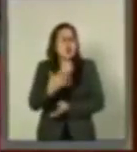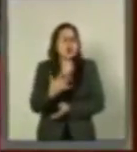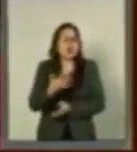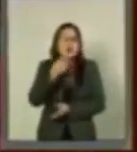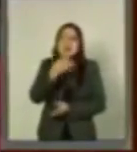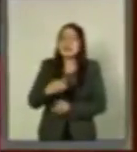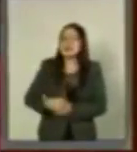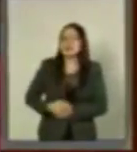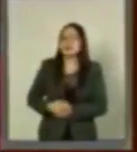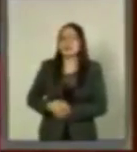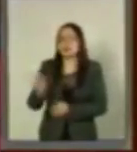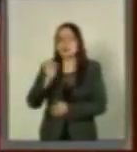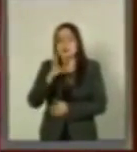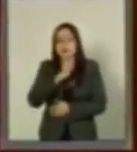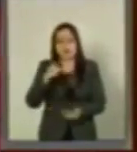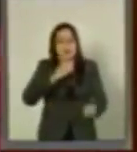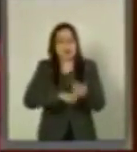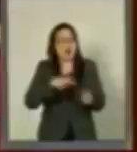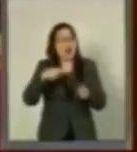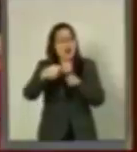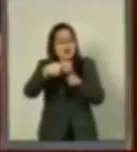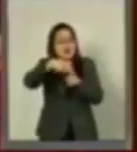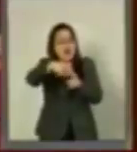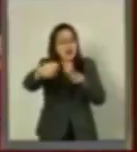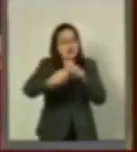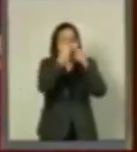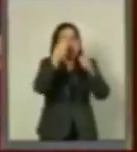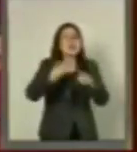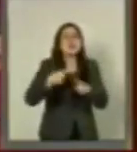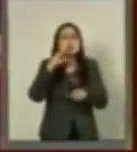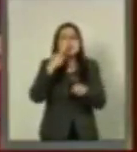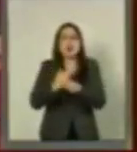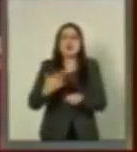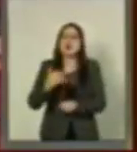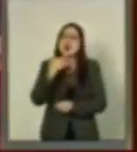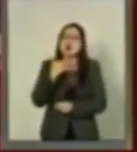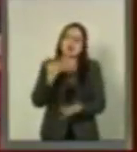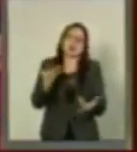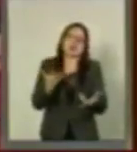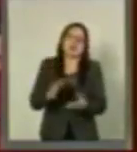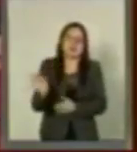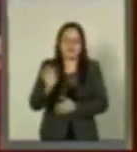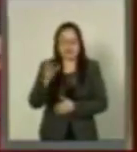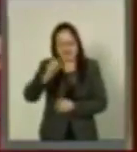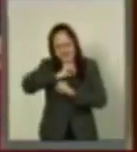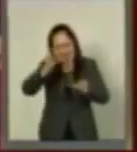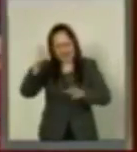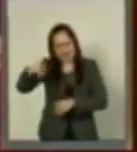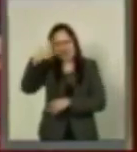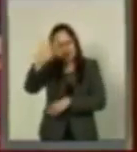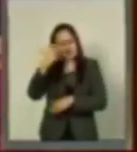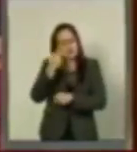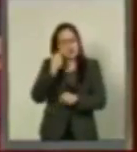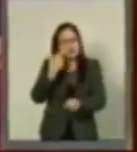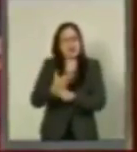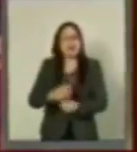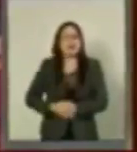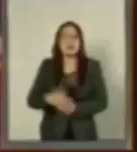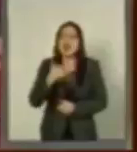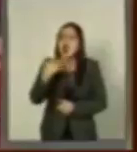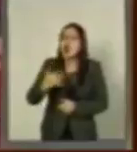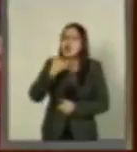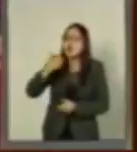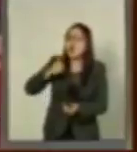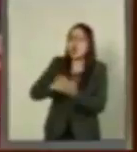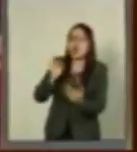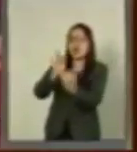decía, si hay un choque, aquí en la esquina, ah, fue la corrupción. En efecto, señor secretario, la corrupción esa que el